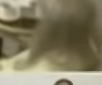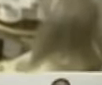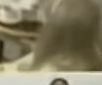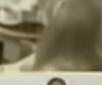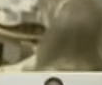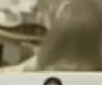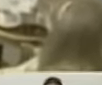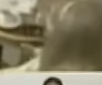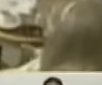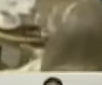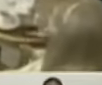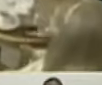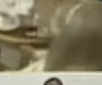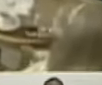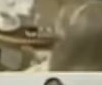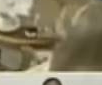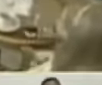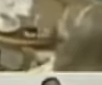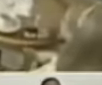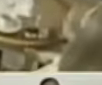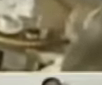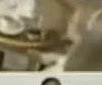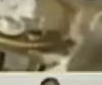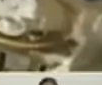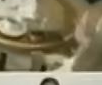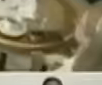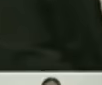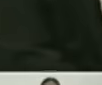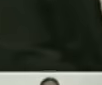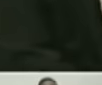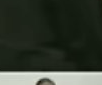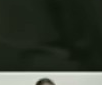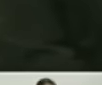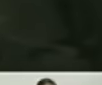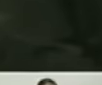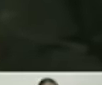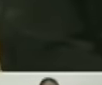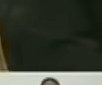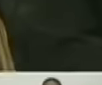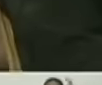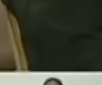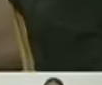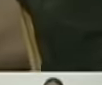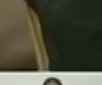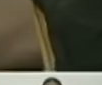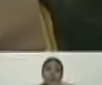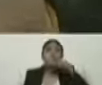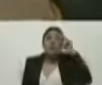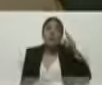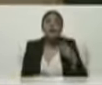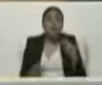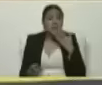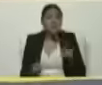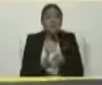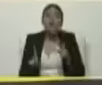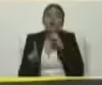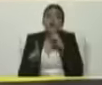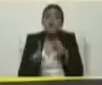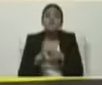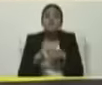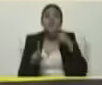padre me protege y me acompaña todavía. Hugo Chávez. Padre exigente, ¿oyeron? Padre y